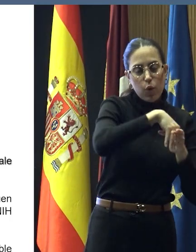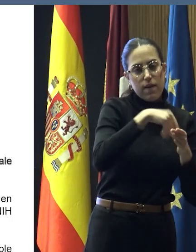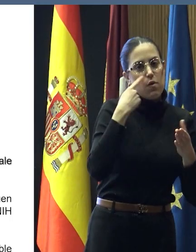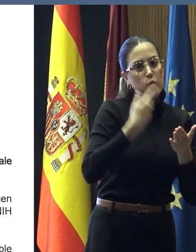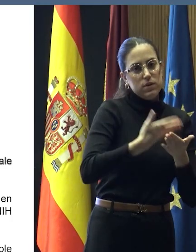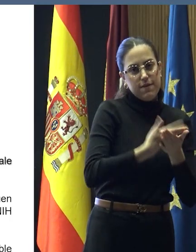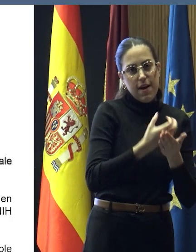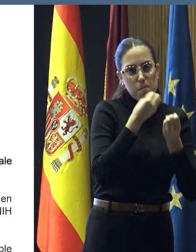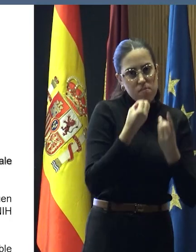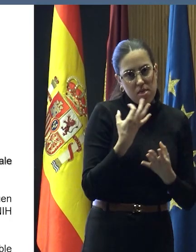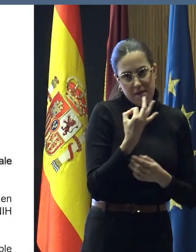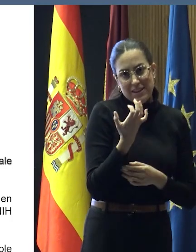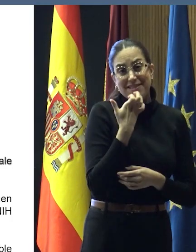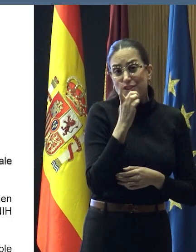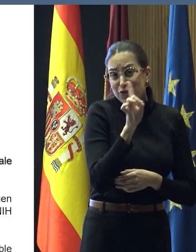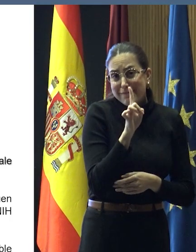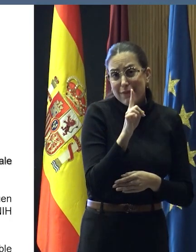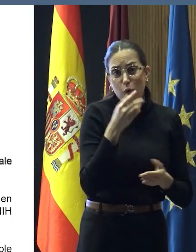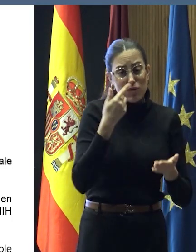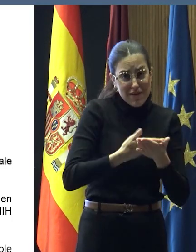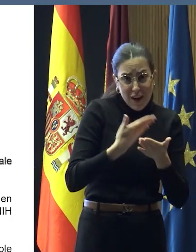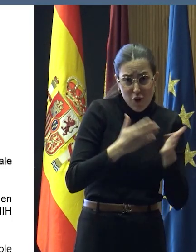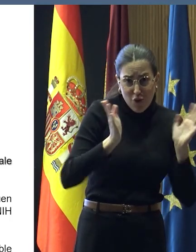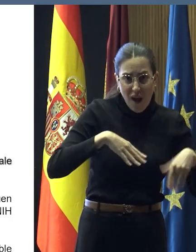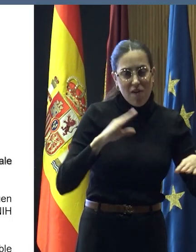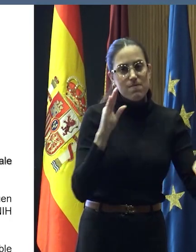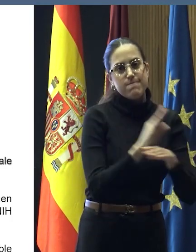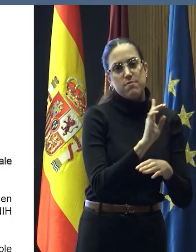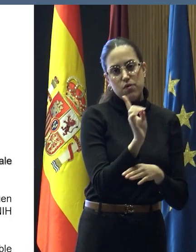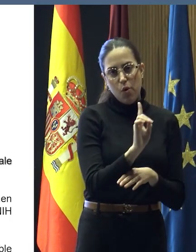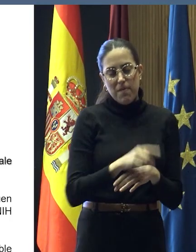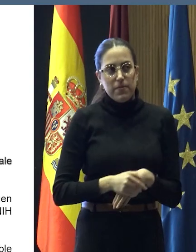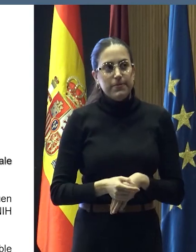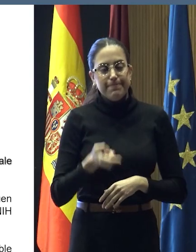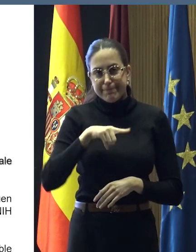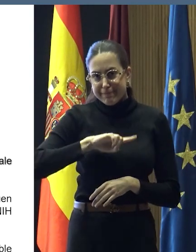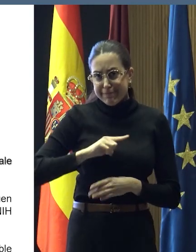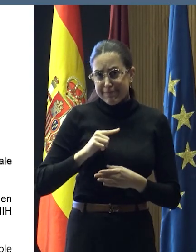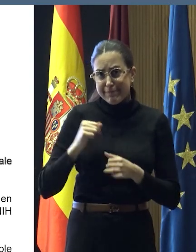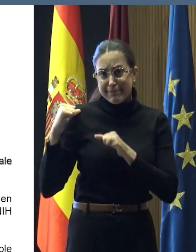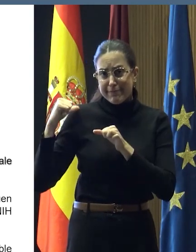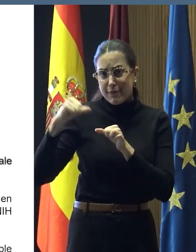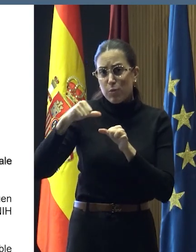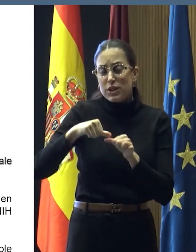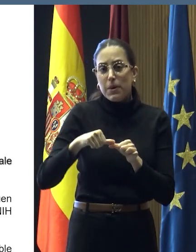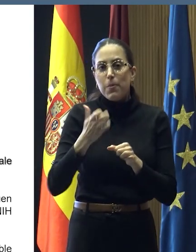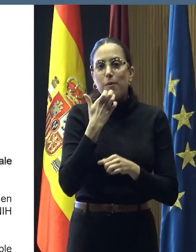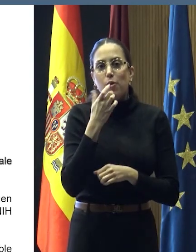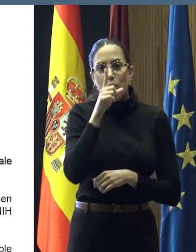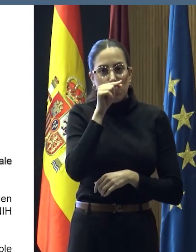bien. Bueno, como siempre, y os acabo de demostrar esos tweets o lo que fuera